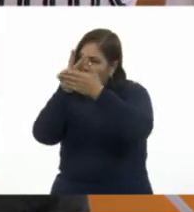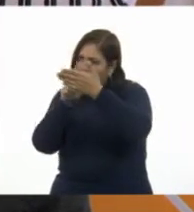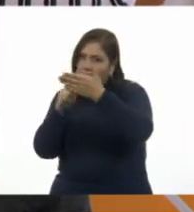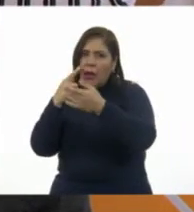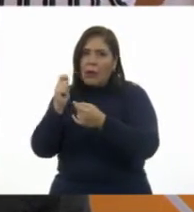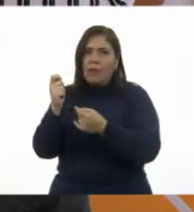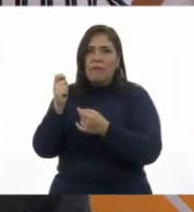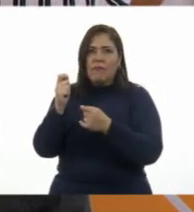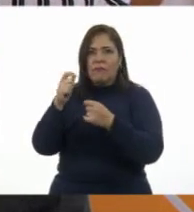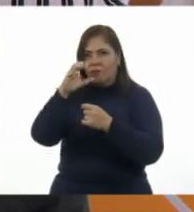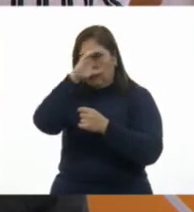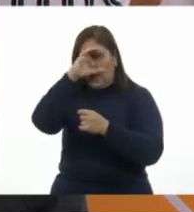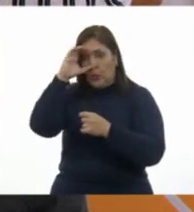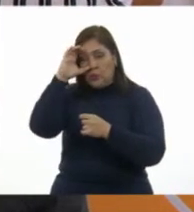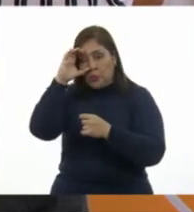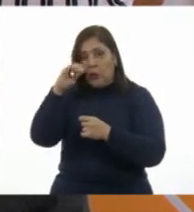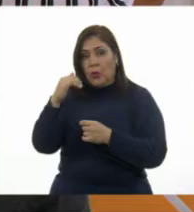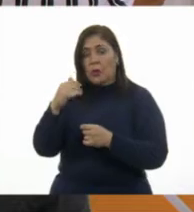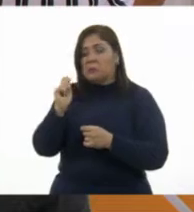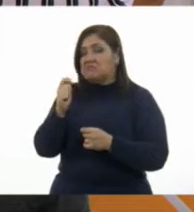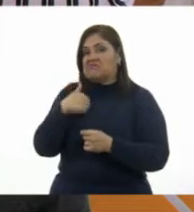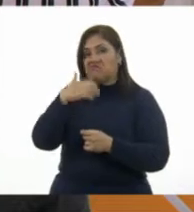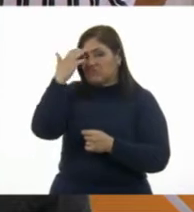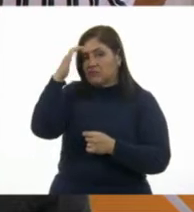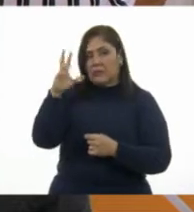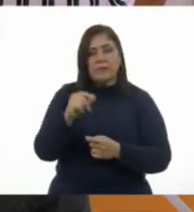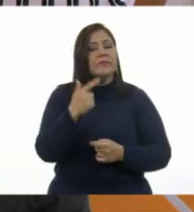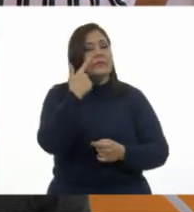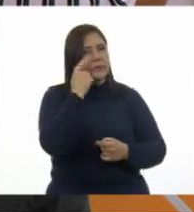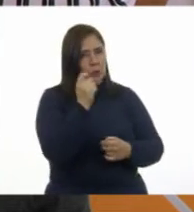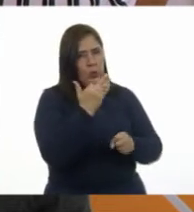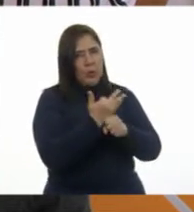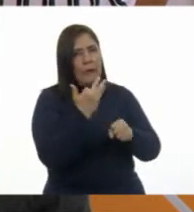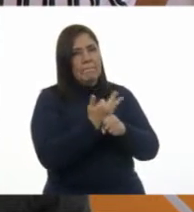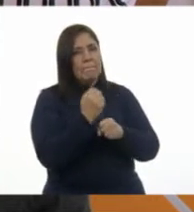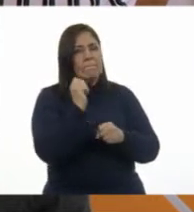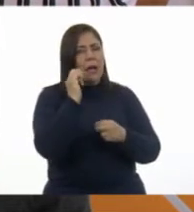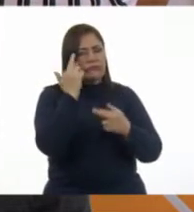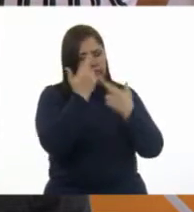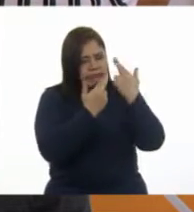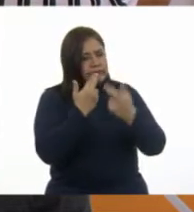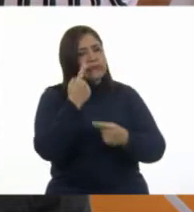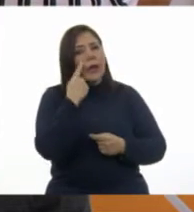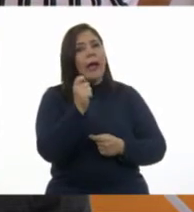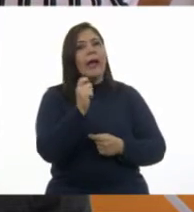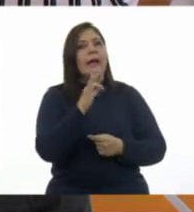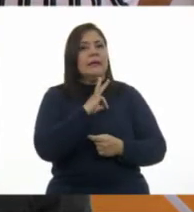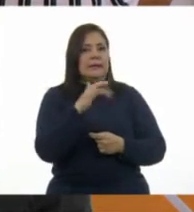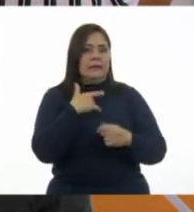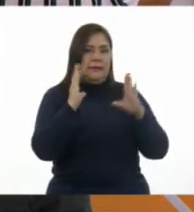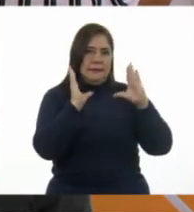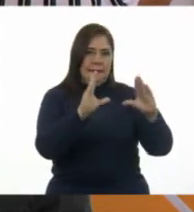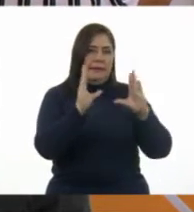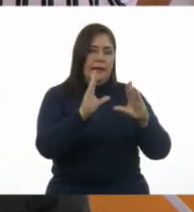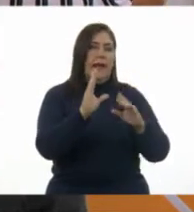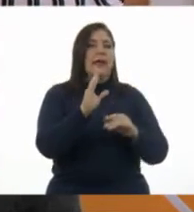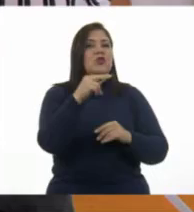reconozco. Mmm, ahorita vamos a revisar y vas a conocer el nombre...